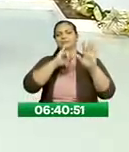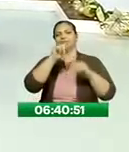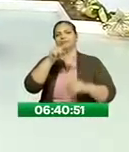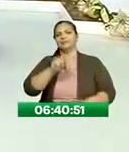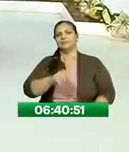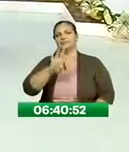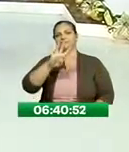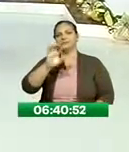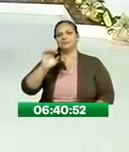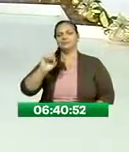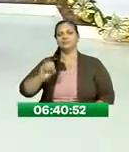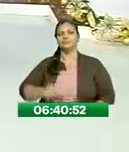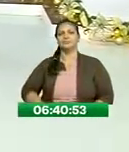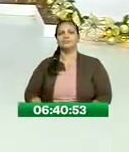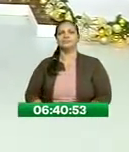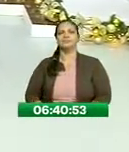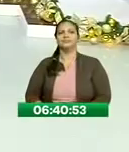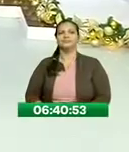¡Vamos!